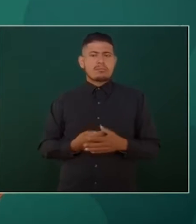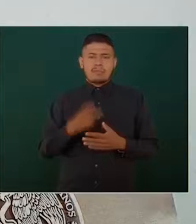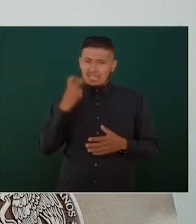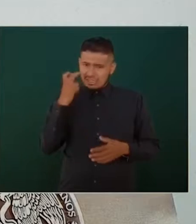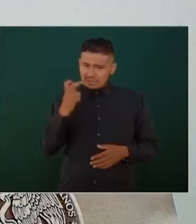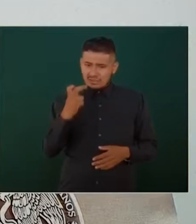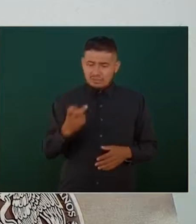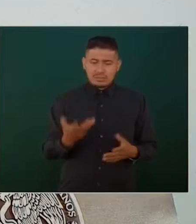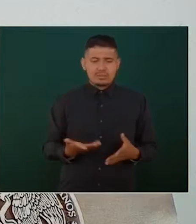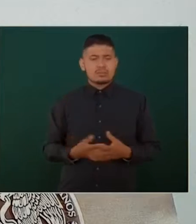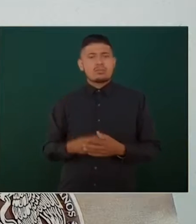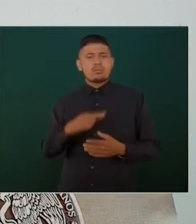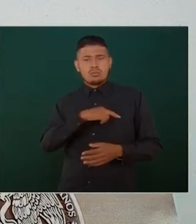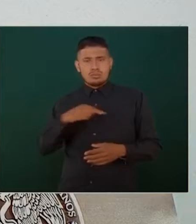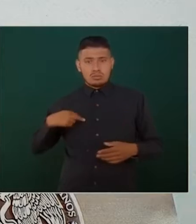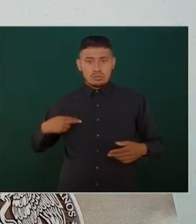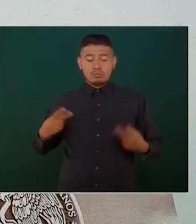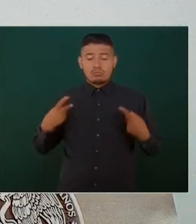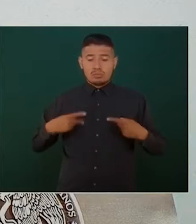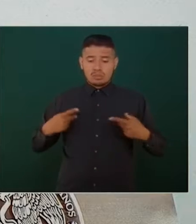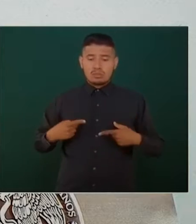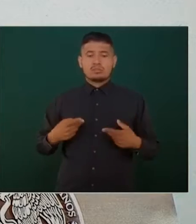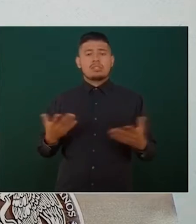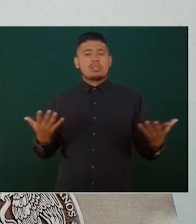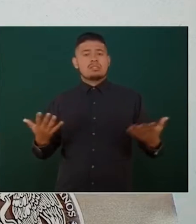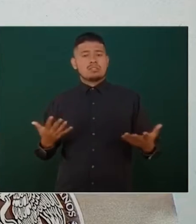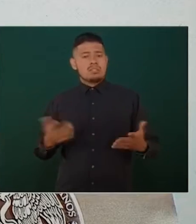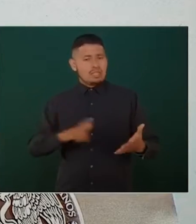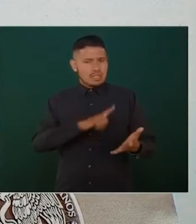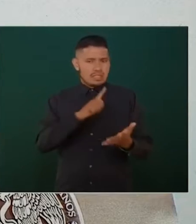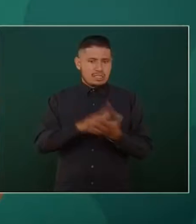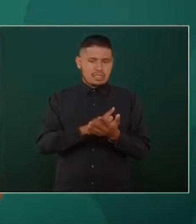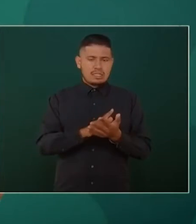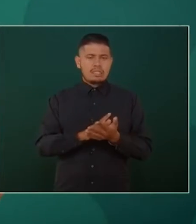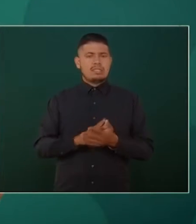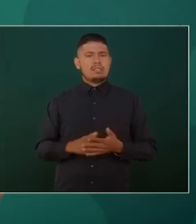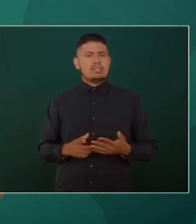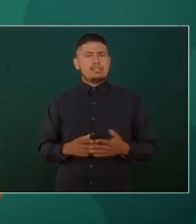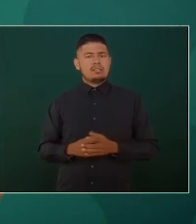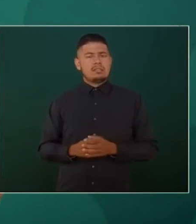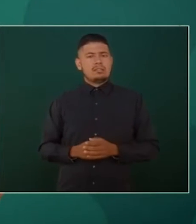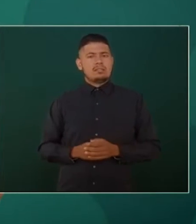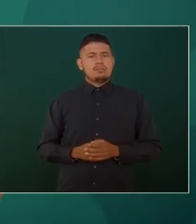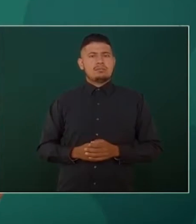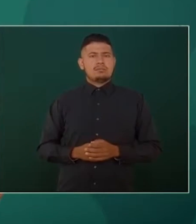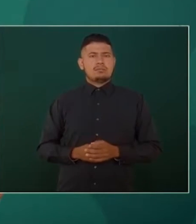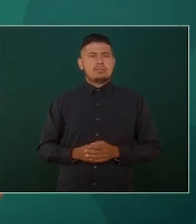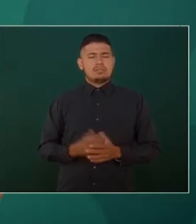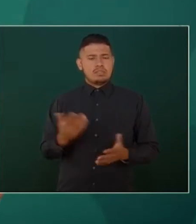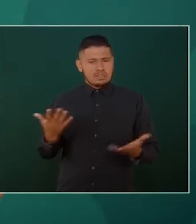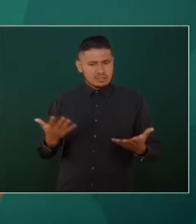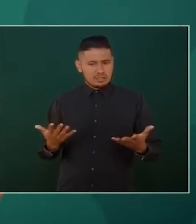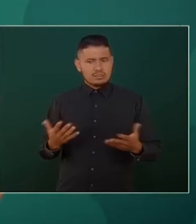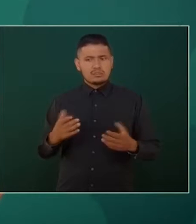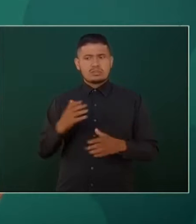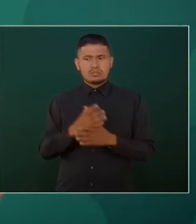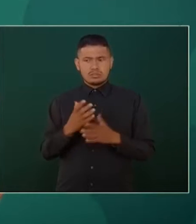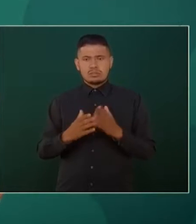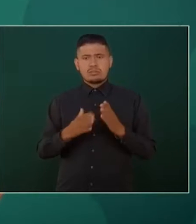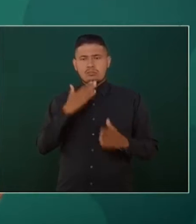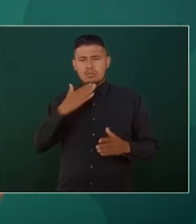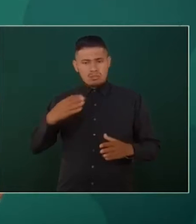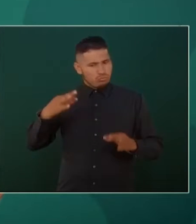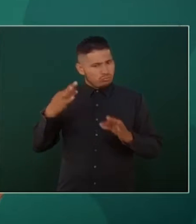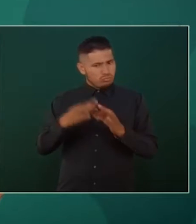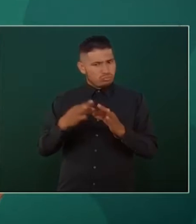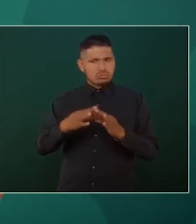precisamente que nuestro personal actuara al margen de la ley, al filo de la navaja. Hacía acciones,